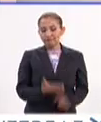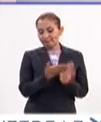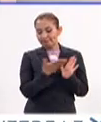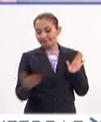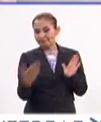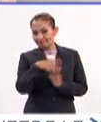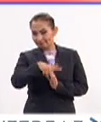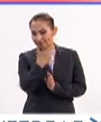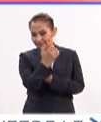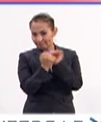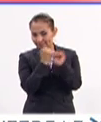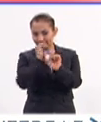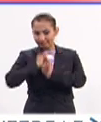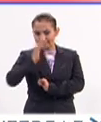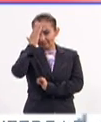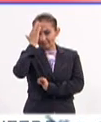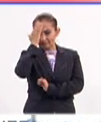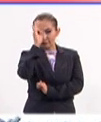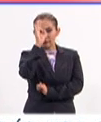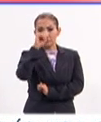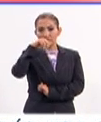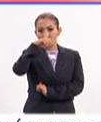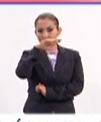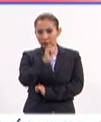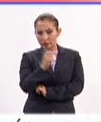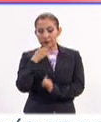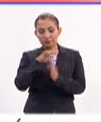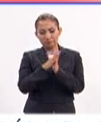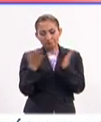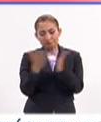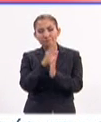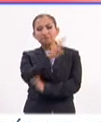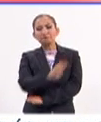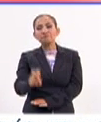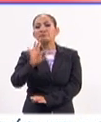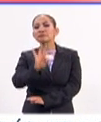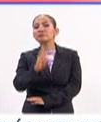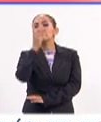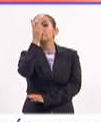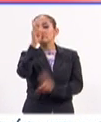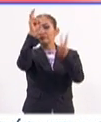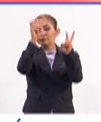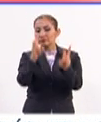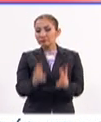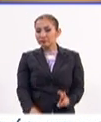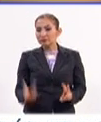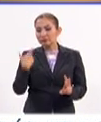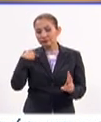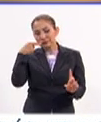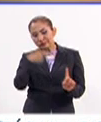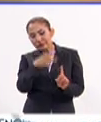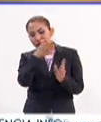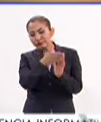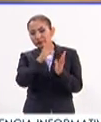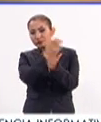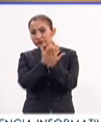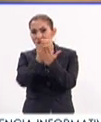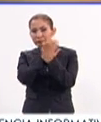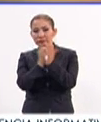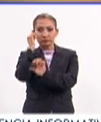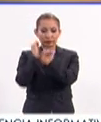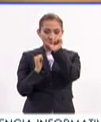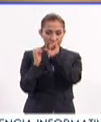Durante sus 13 años al frente del Fondo de Cultura Económica se publicaron 342 títulos comprendidos en las colecciones